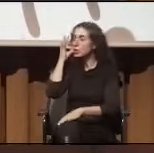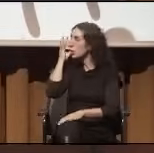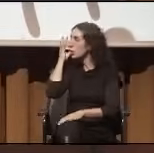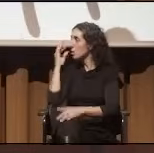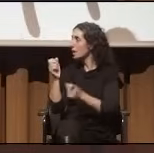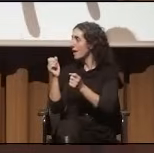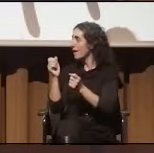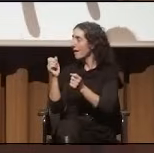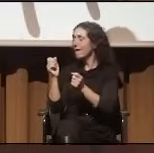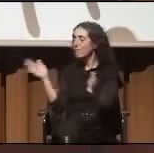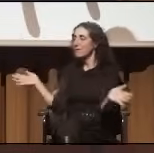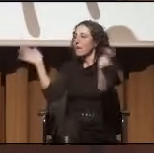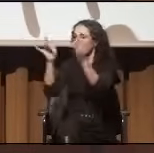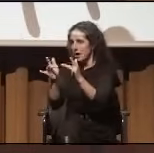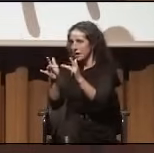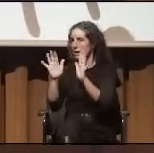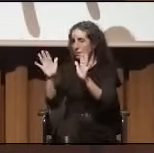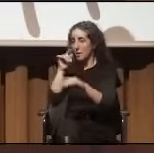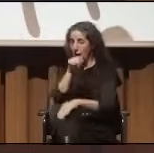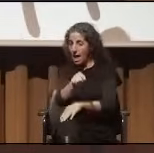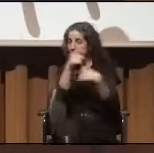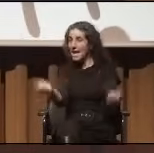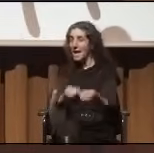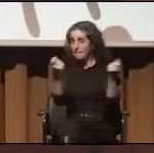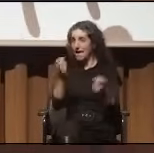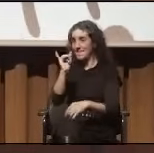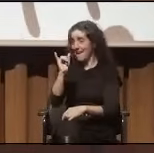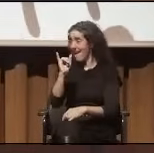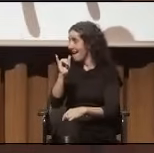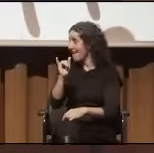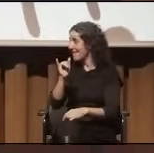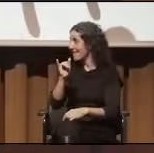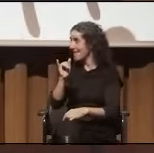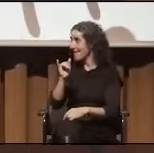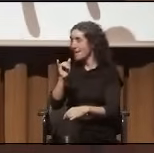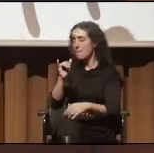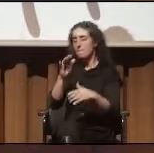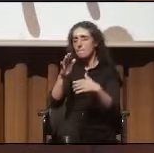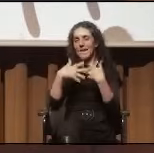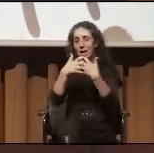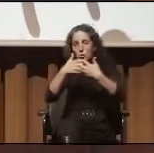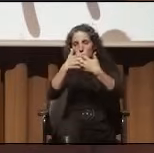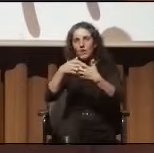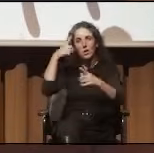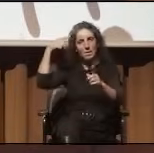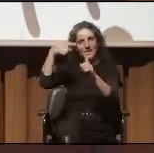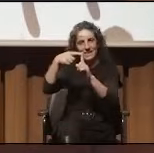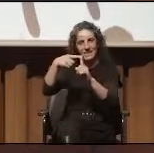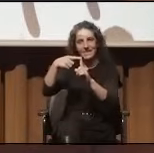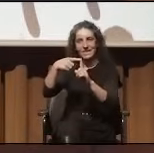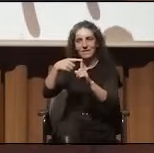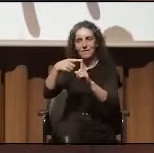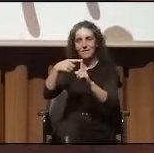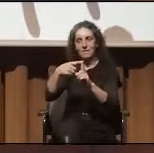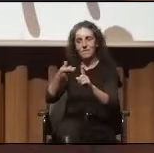contacto, pero él tenía una campaña para luchar la regularización o la legalización de la eutanasia en su país?